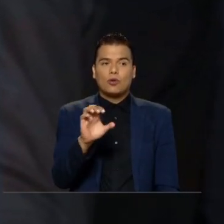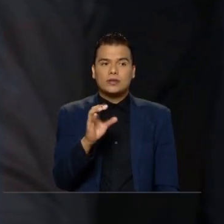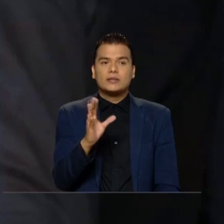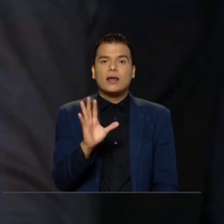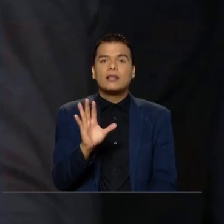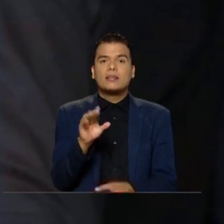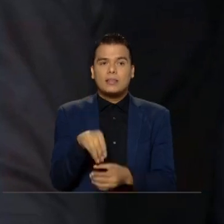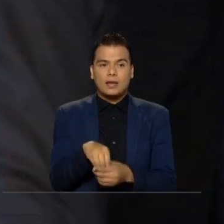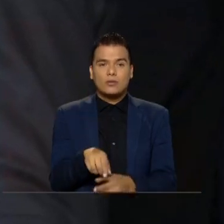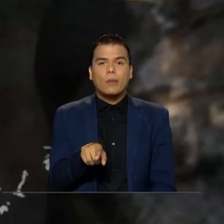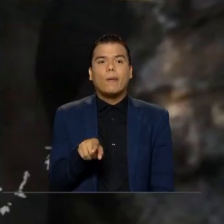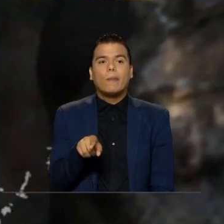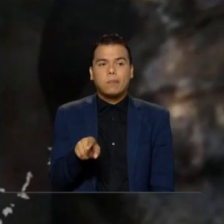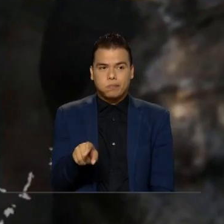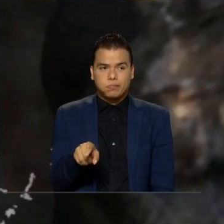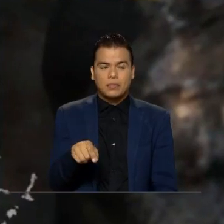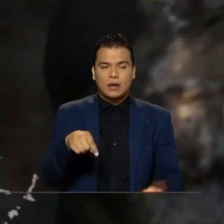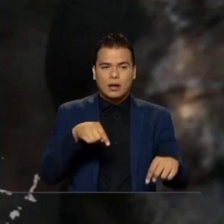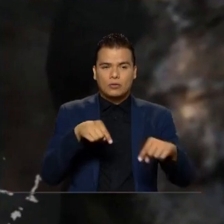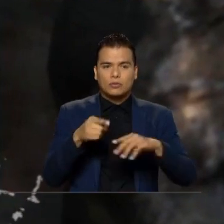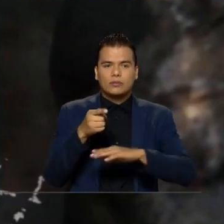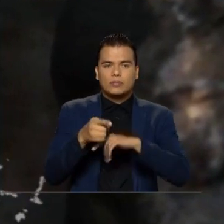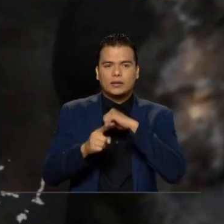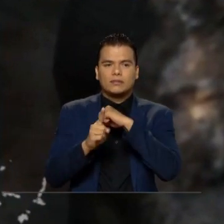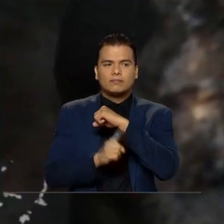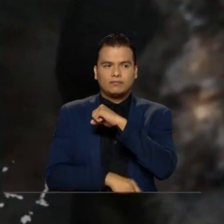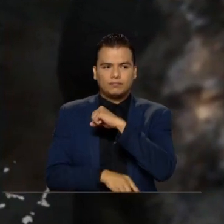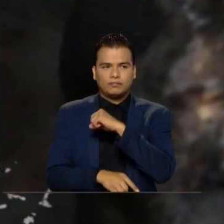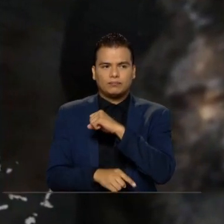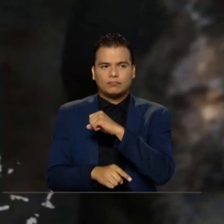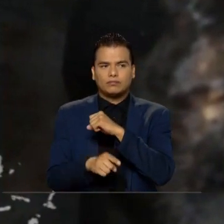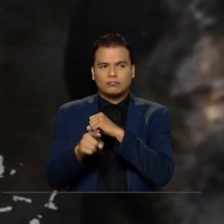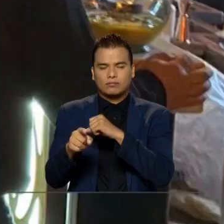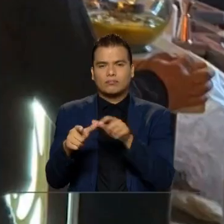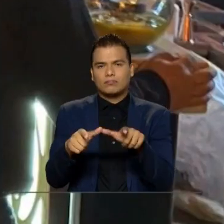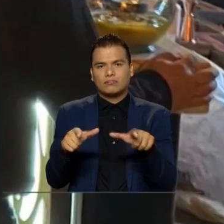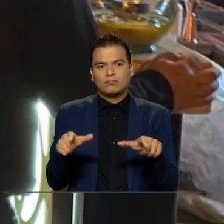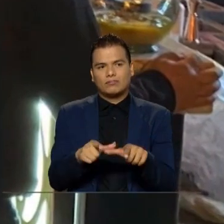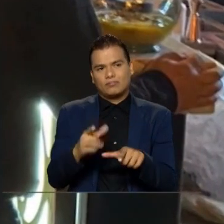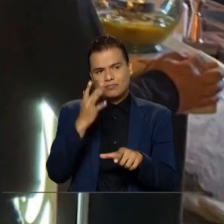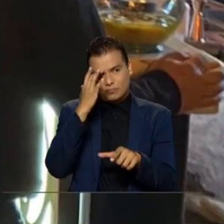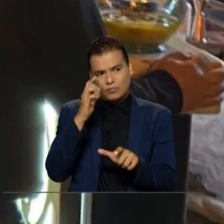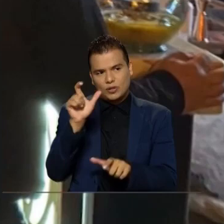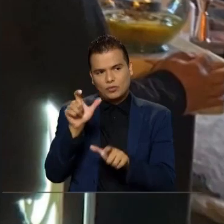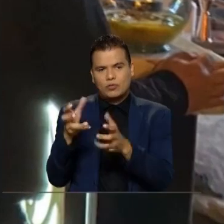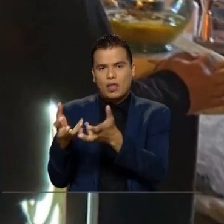Cali. Las autoridades impusieron las respectivas sanciones al lugar por permitir el ingreso de esta